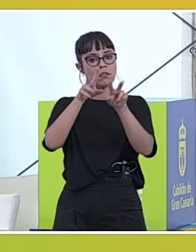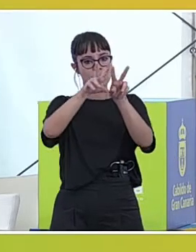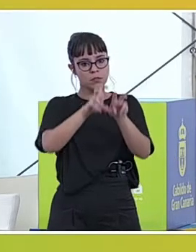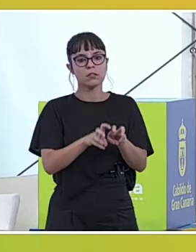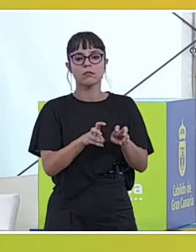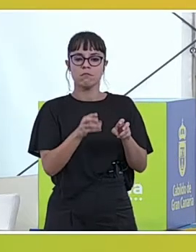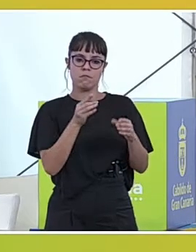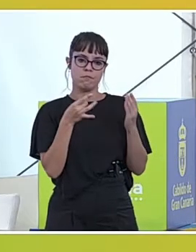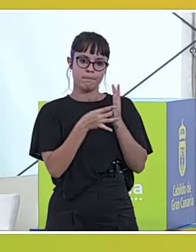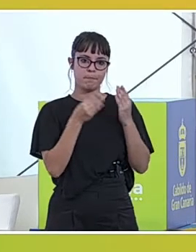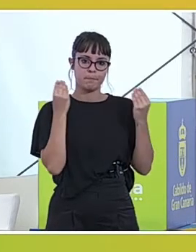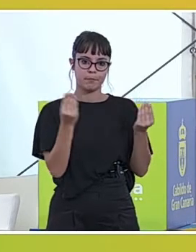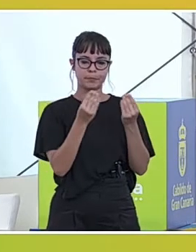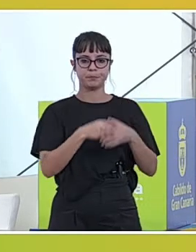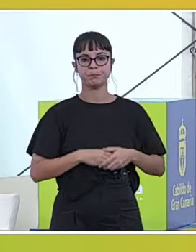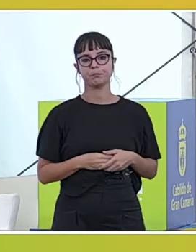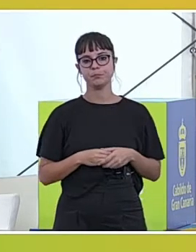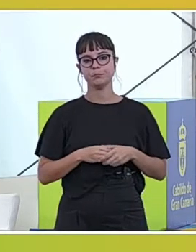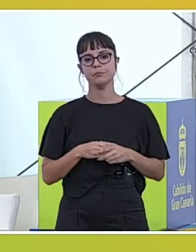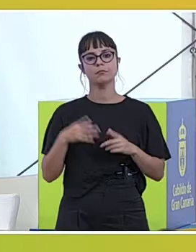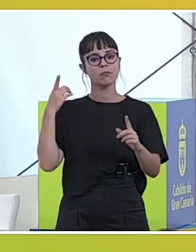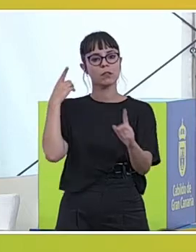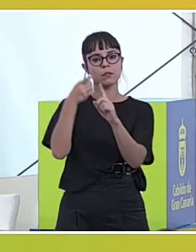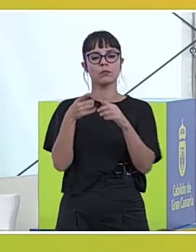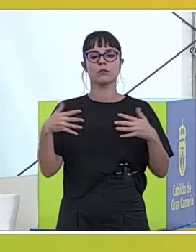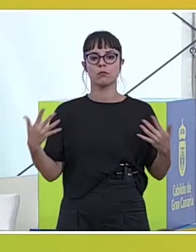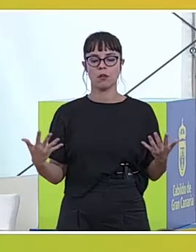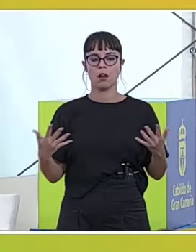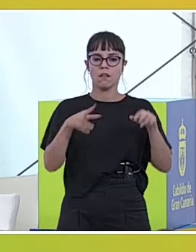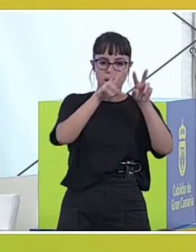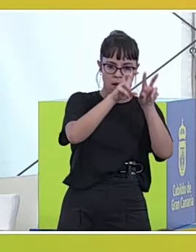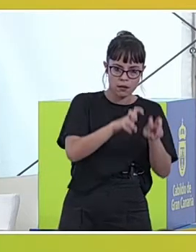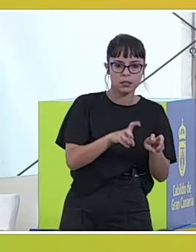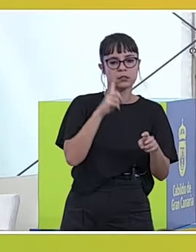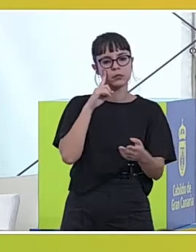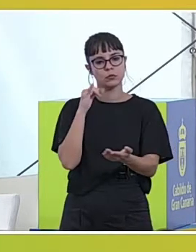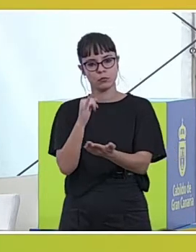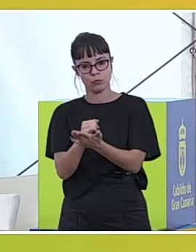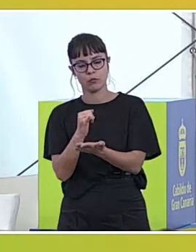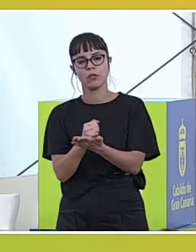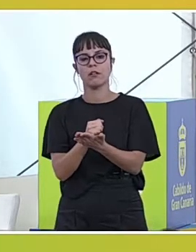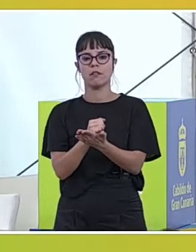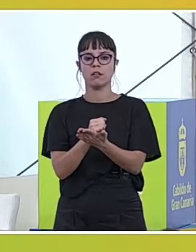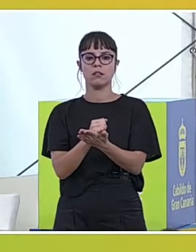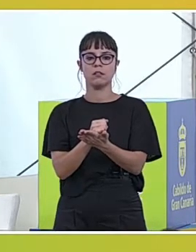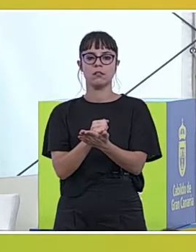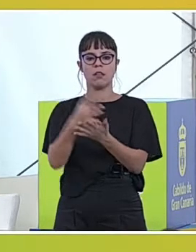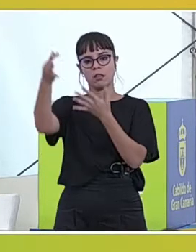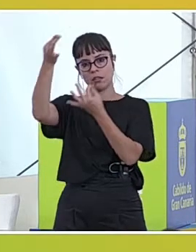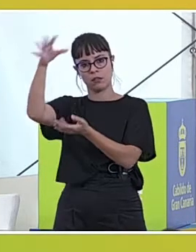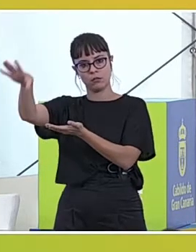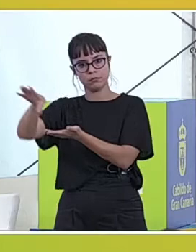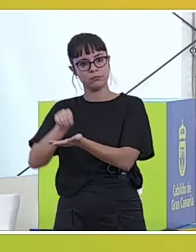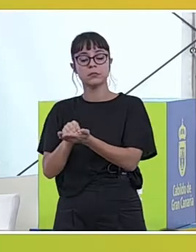¿Cuáles son los objetivos? Pues principalmente analizar, testear y optimizar las distintas fases del proceso de valorización